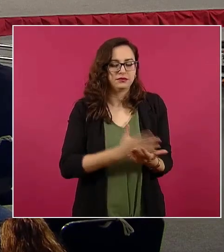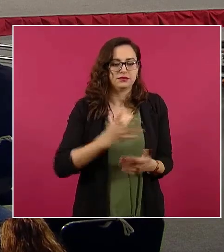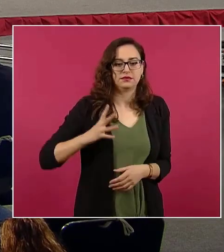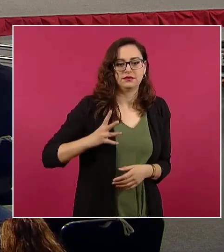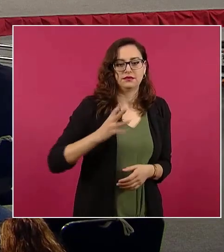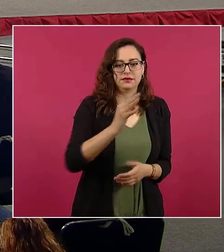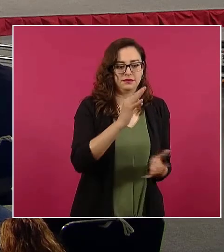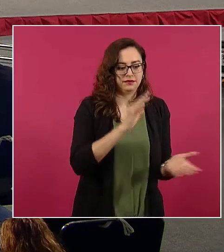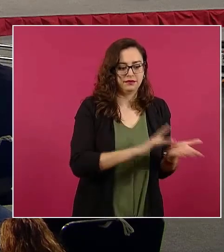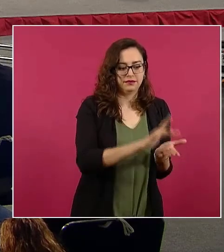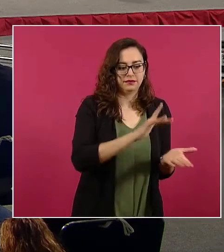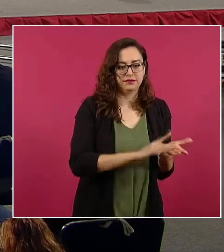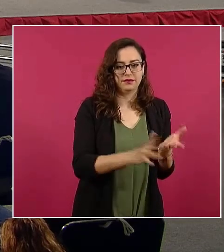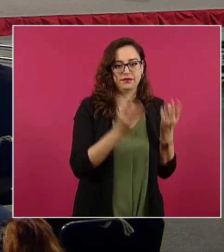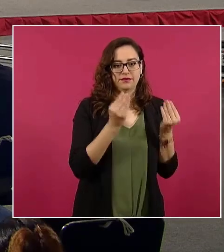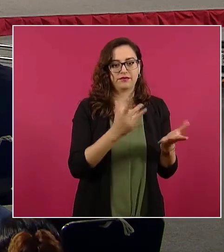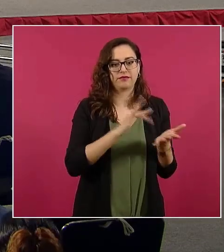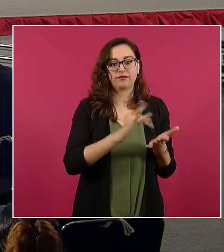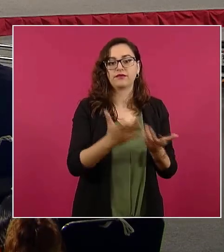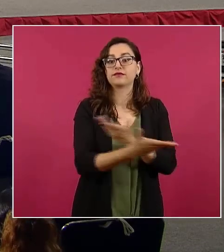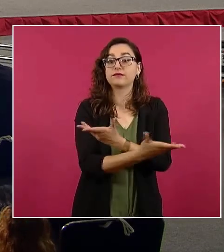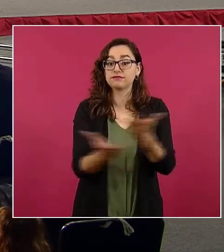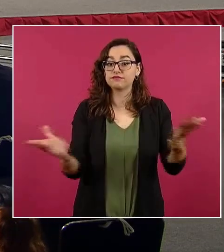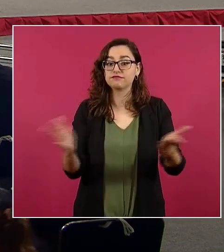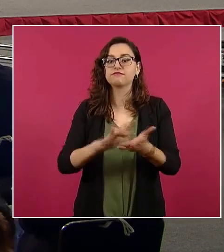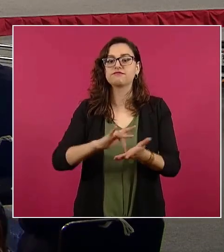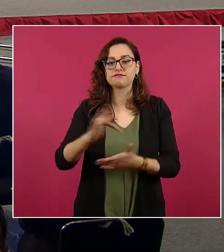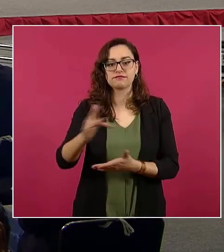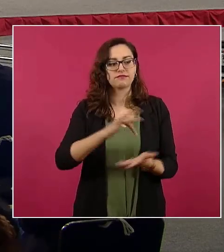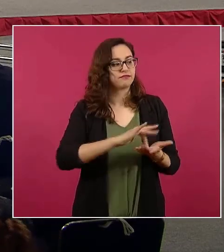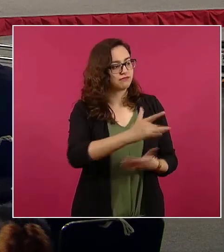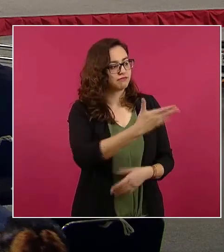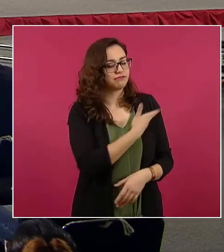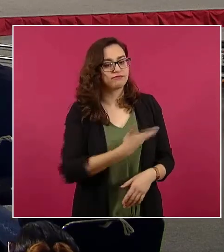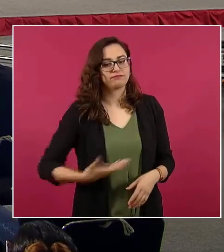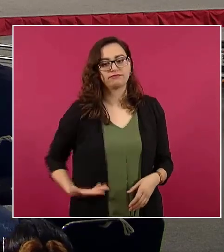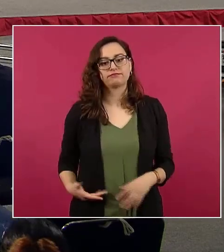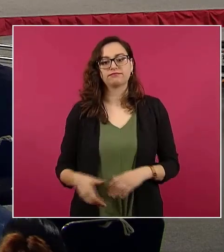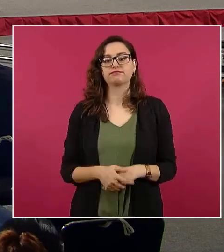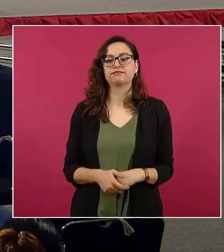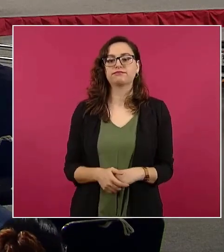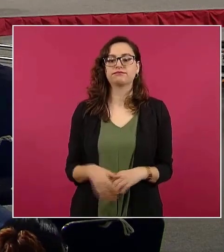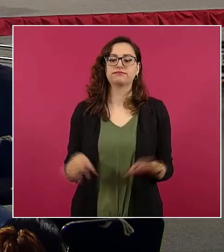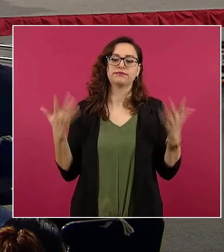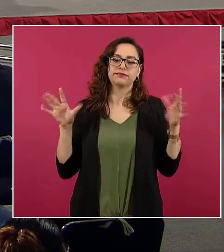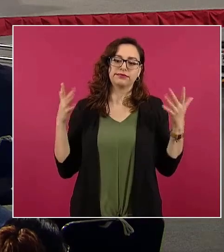para servirte, maestra. Muchas gracias. Muchas gracias a ustedes. Gracias, presidente.